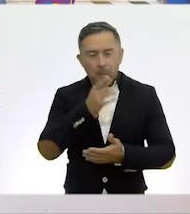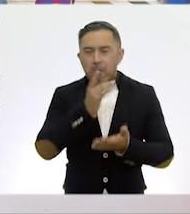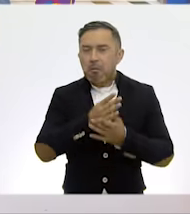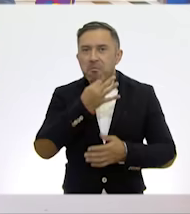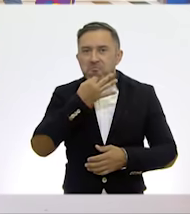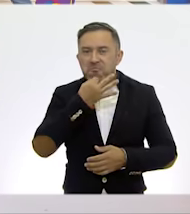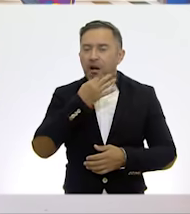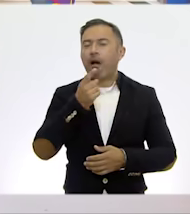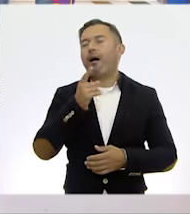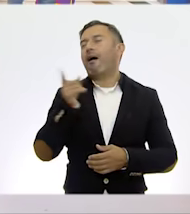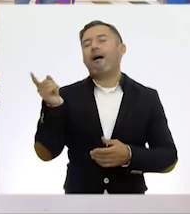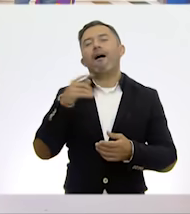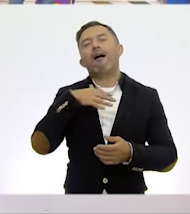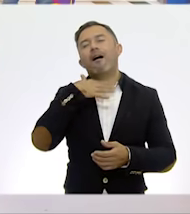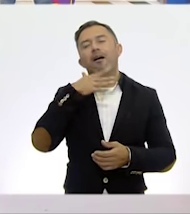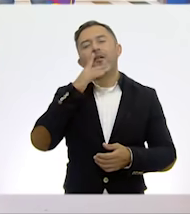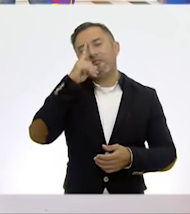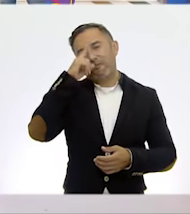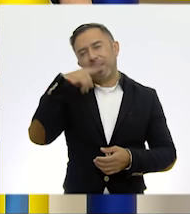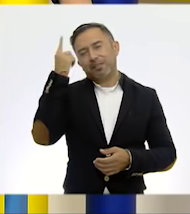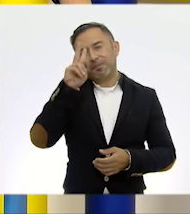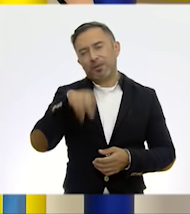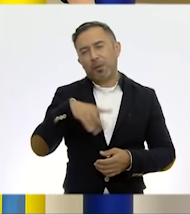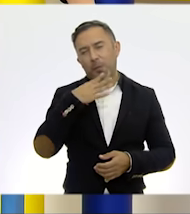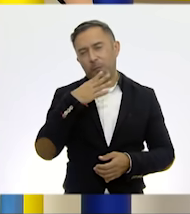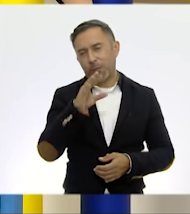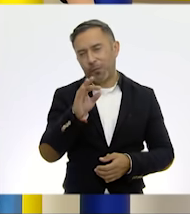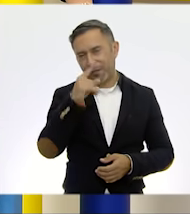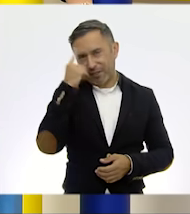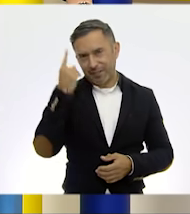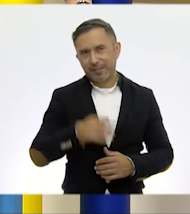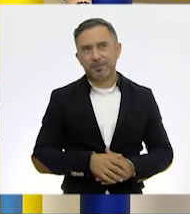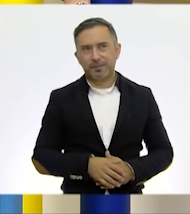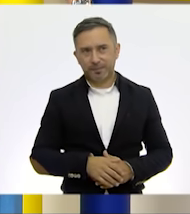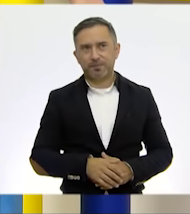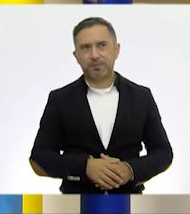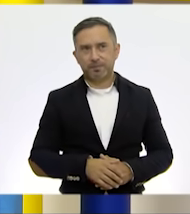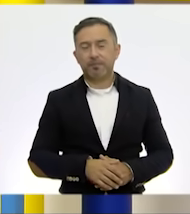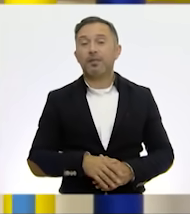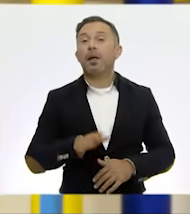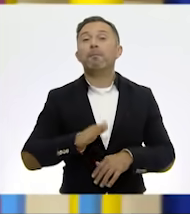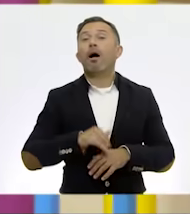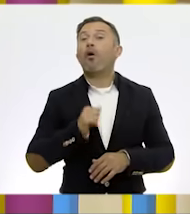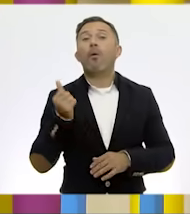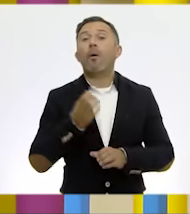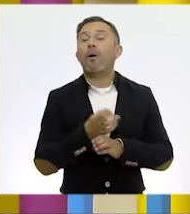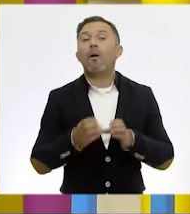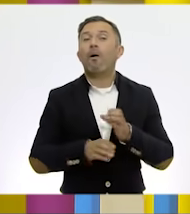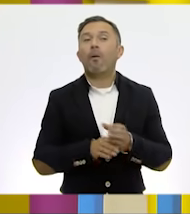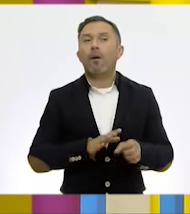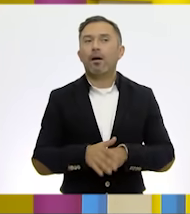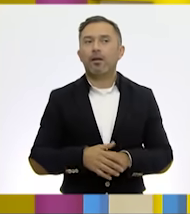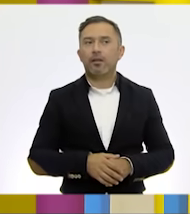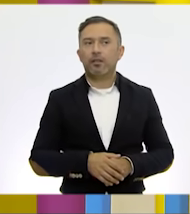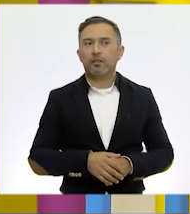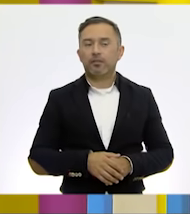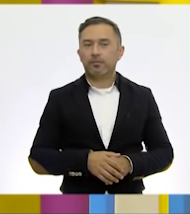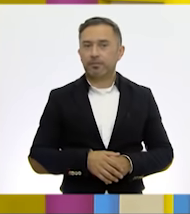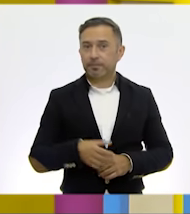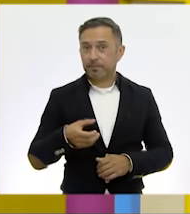fácil. Voy, voy, voy, voy, voy. La verdad, describiste muy fácil, muy rápido. ¿qué objeto sacará, Eric, de la casa?